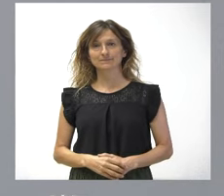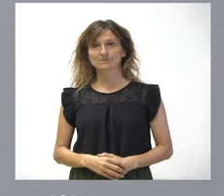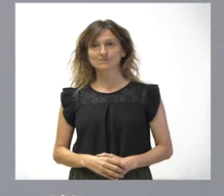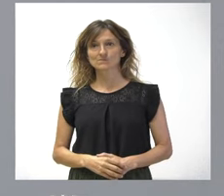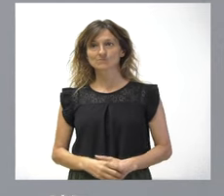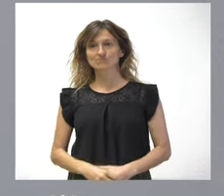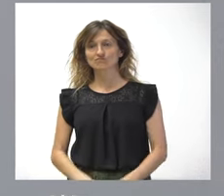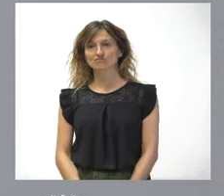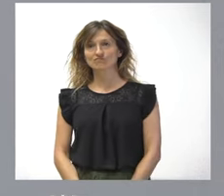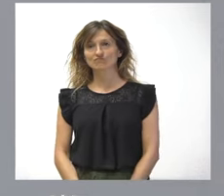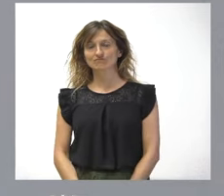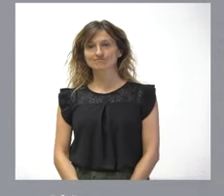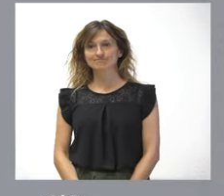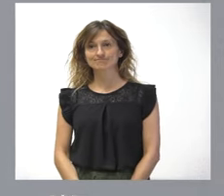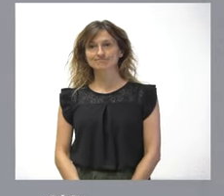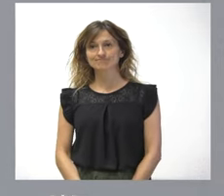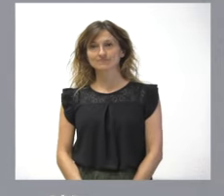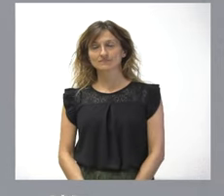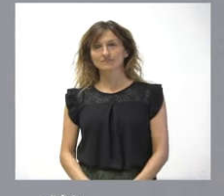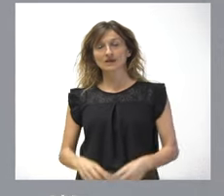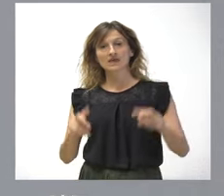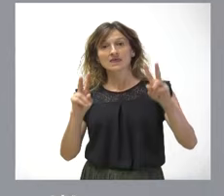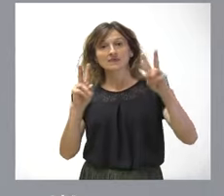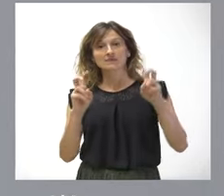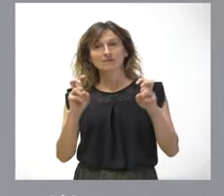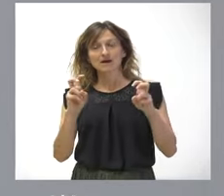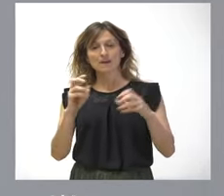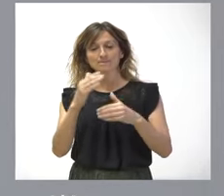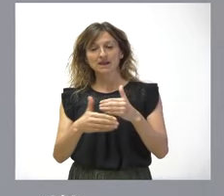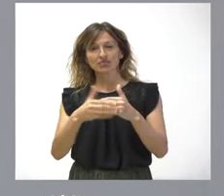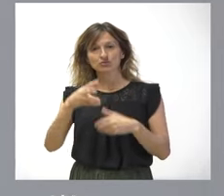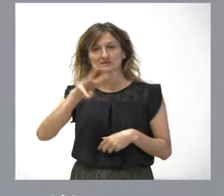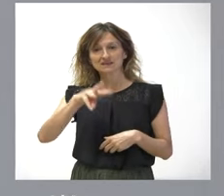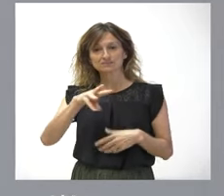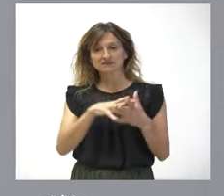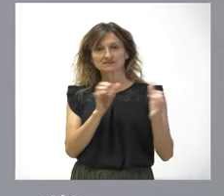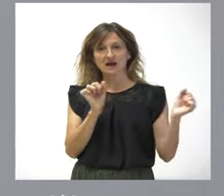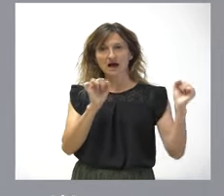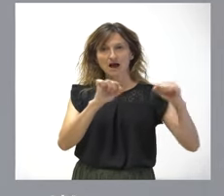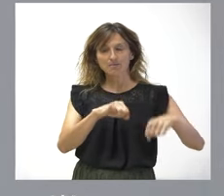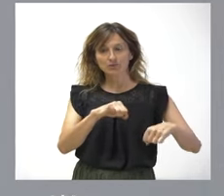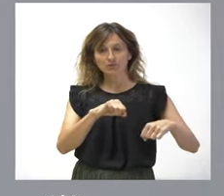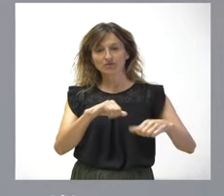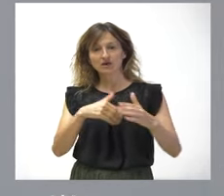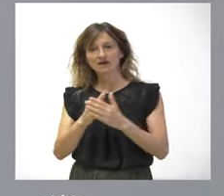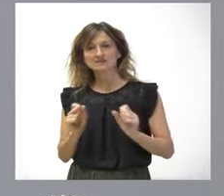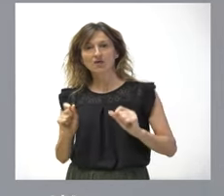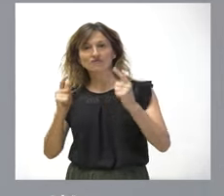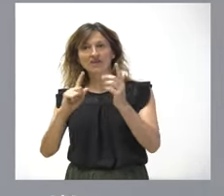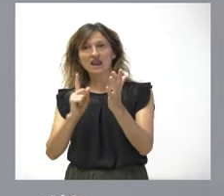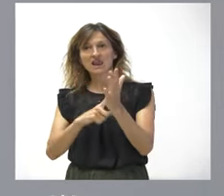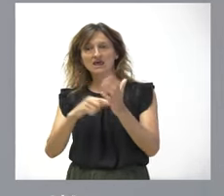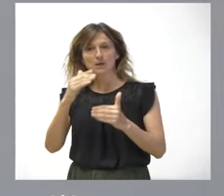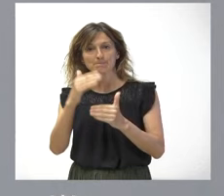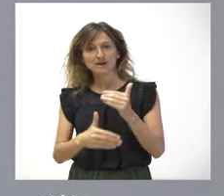llevar pues sobre el primero saben usted edes que teníamos un plazo de TR meses desde la aprobación y entrada en vigor de la ley este plazo se